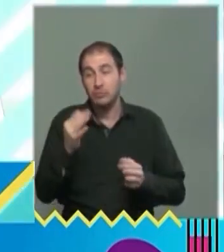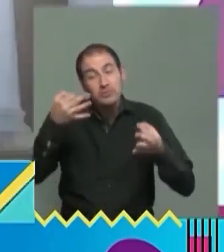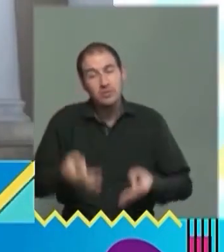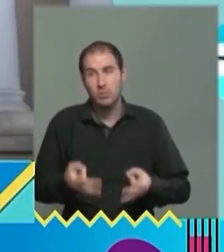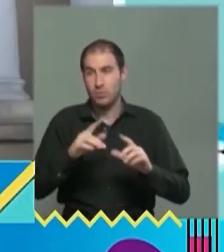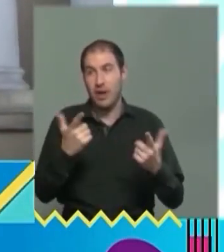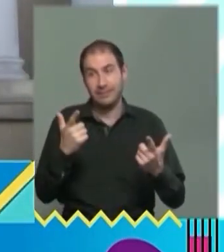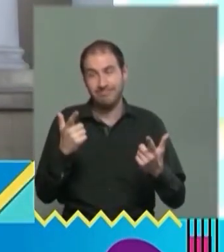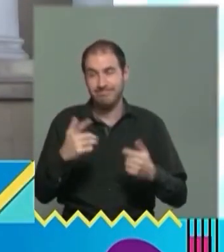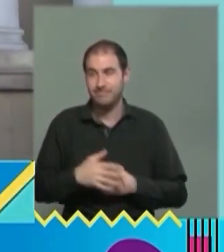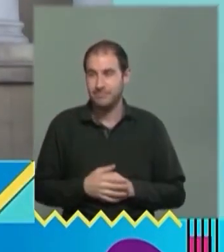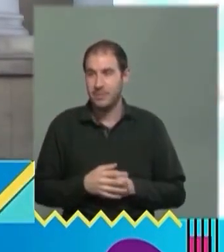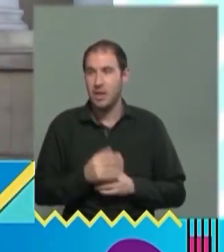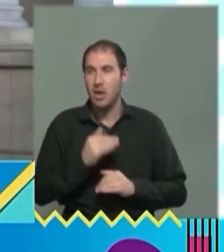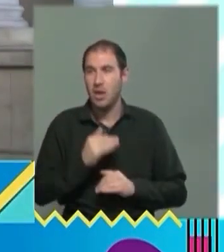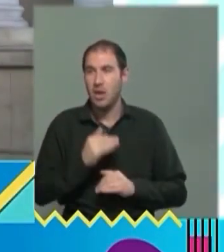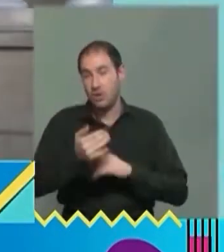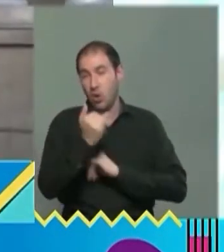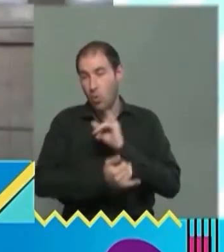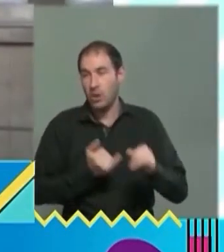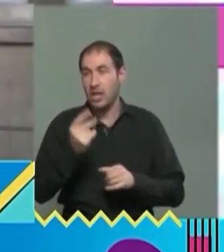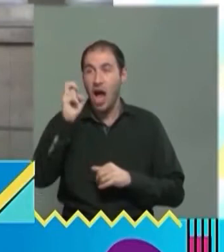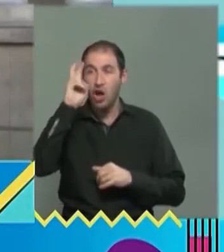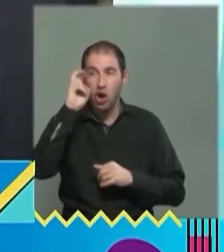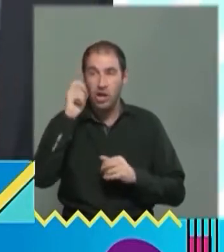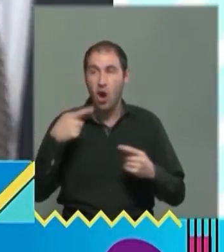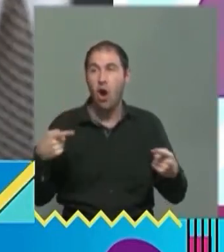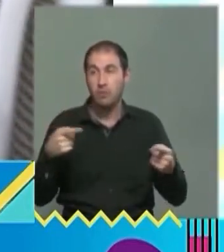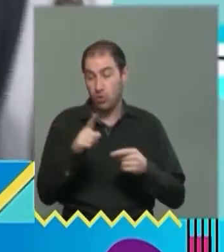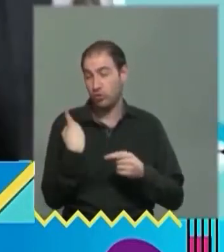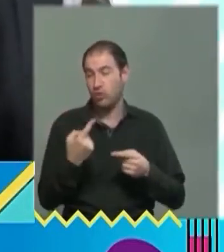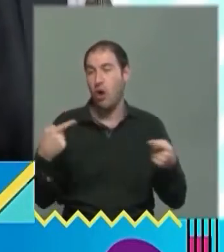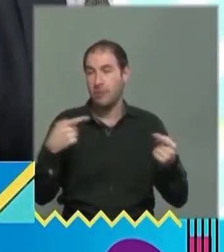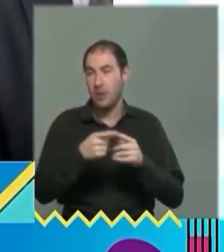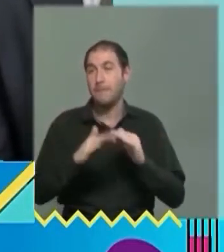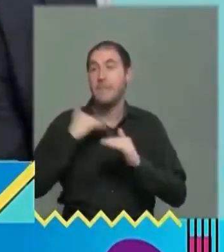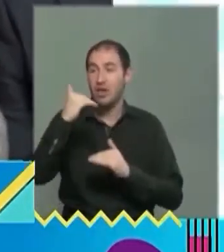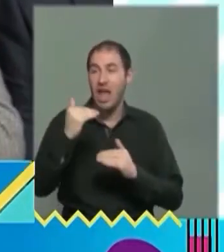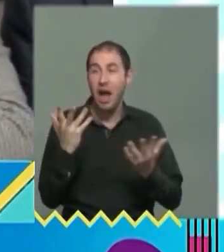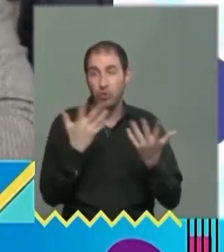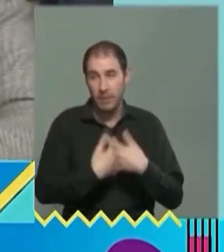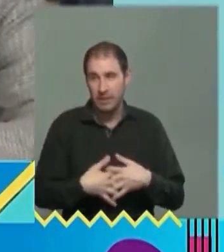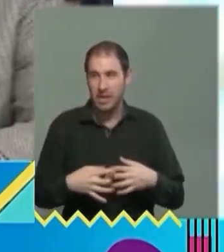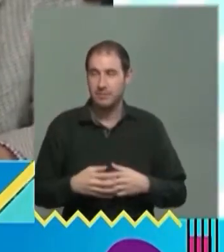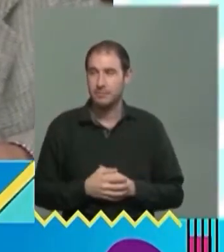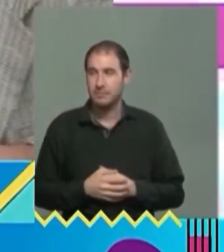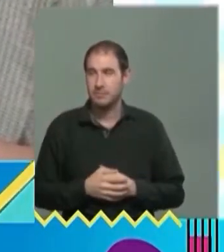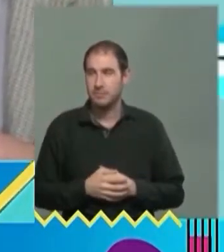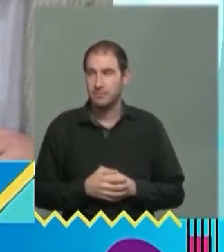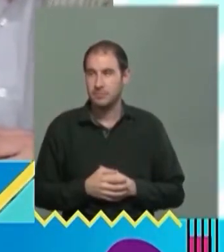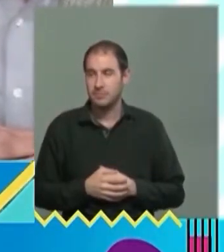afirmo. Los que dicen que Cornejo buscan, o nosotros buscamos una mayoría automática, es